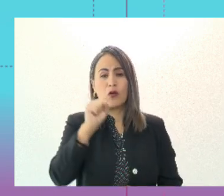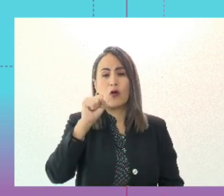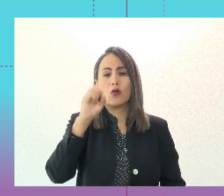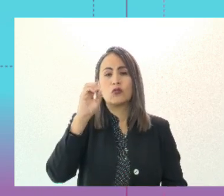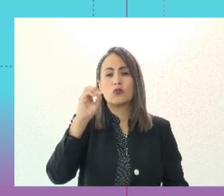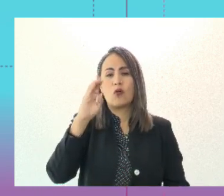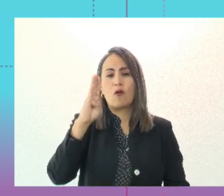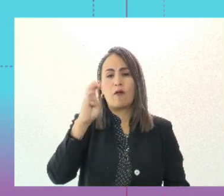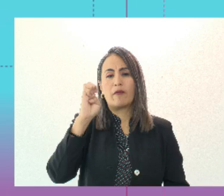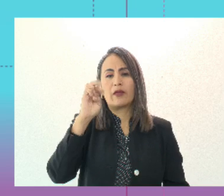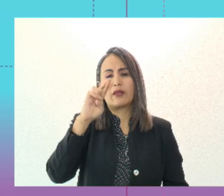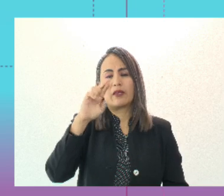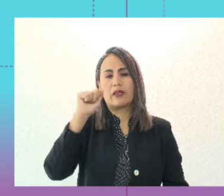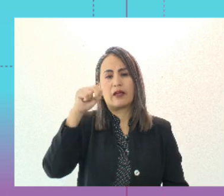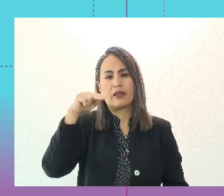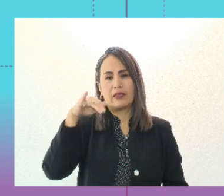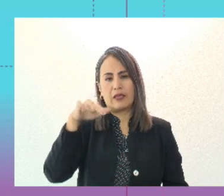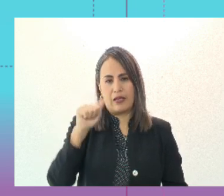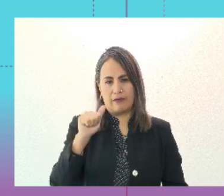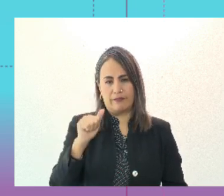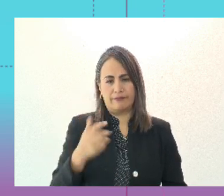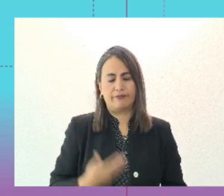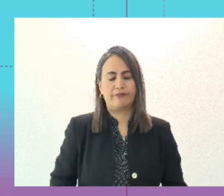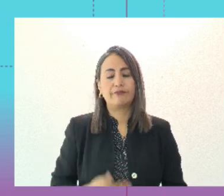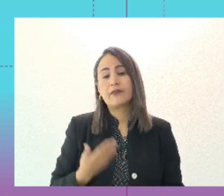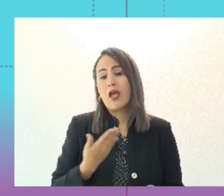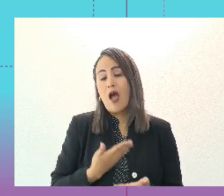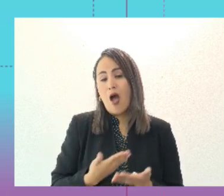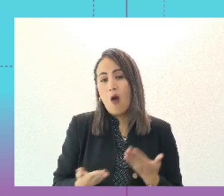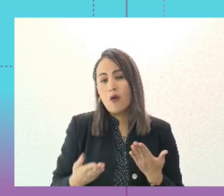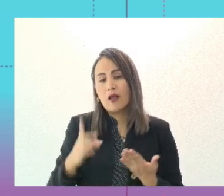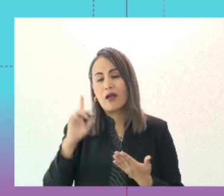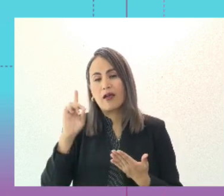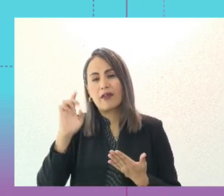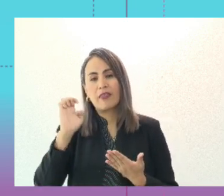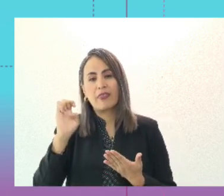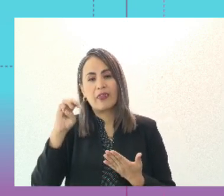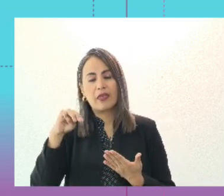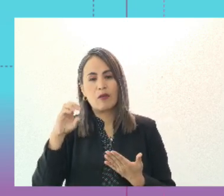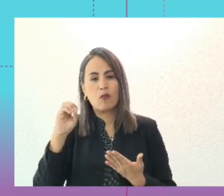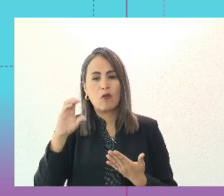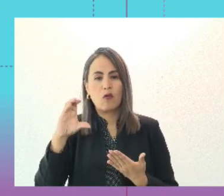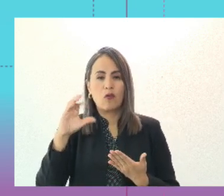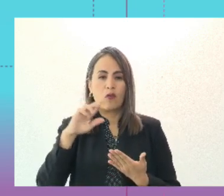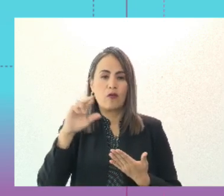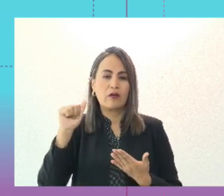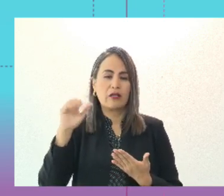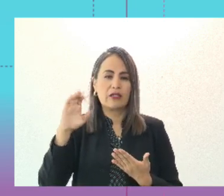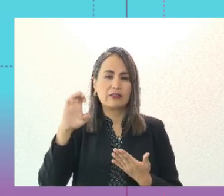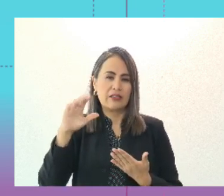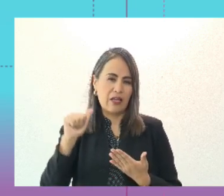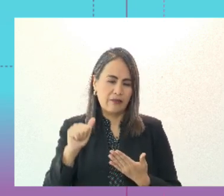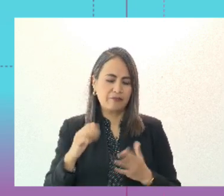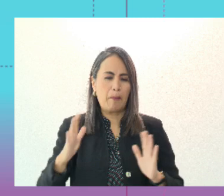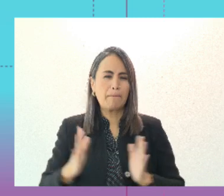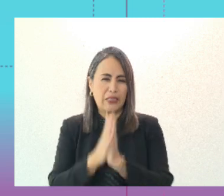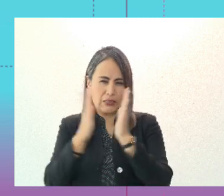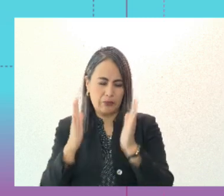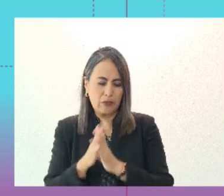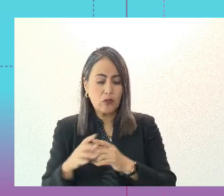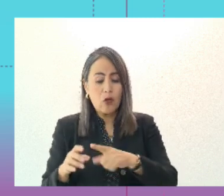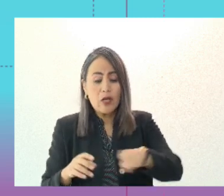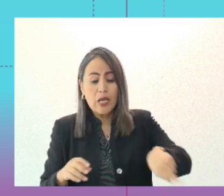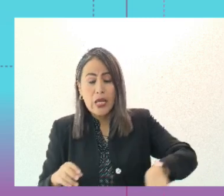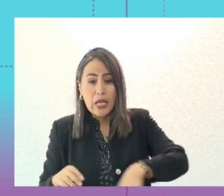como principio constitucional, precisamente, se construye a partir de esta toma de decisiones de la soberanía.